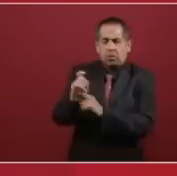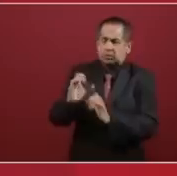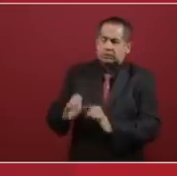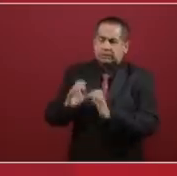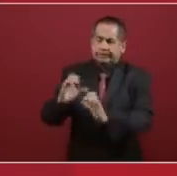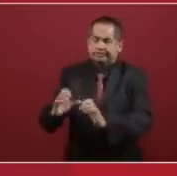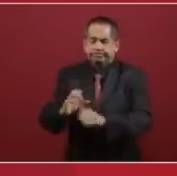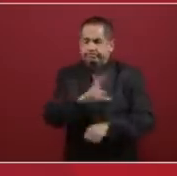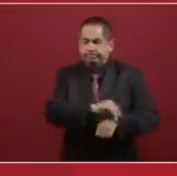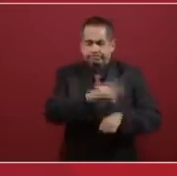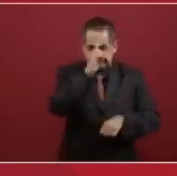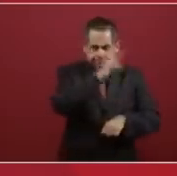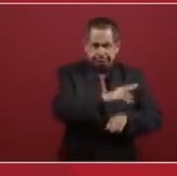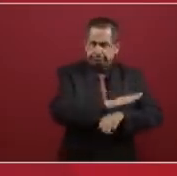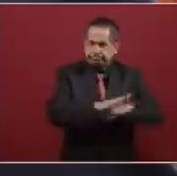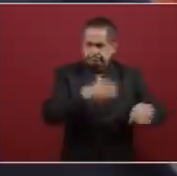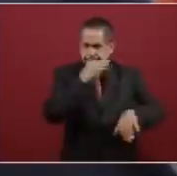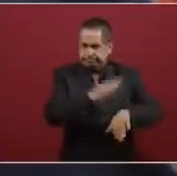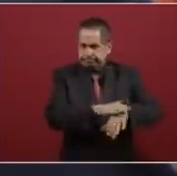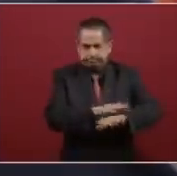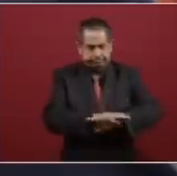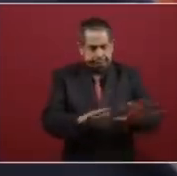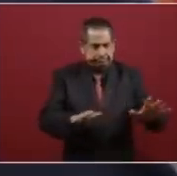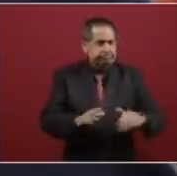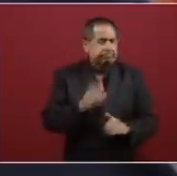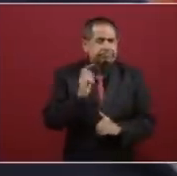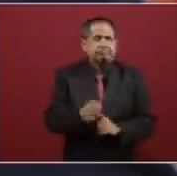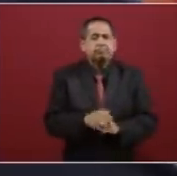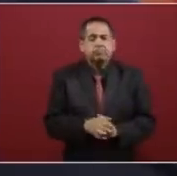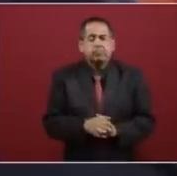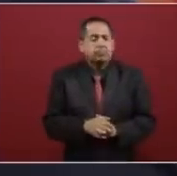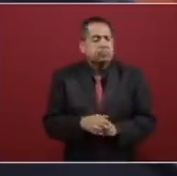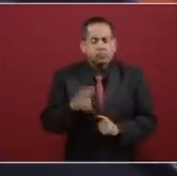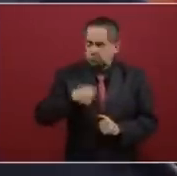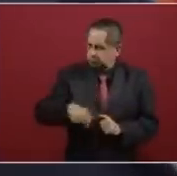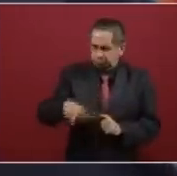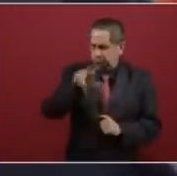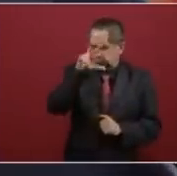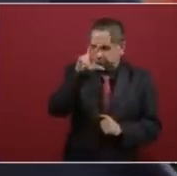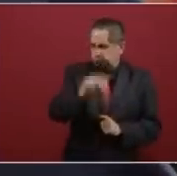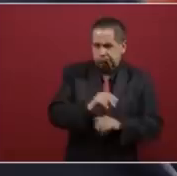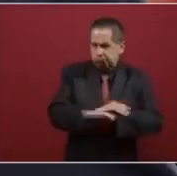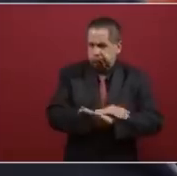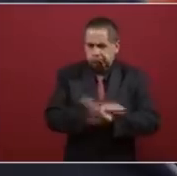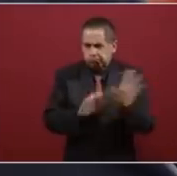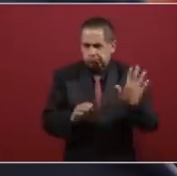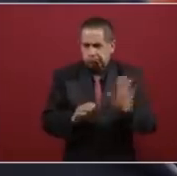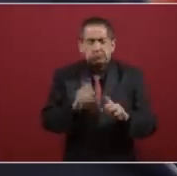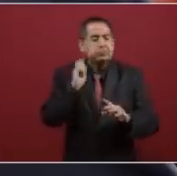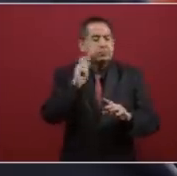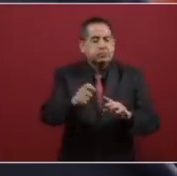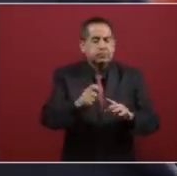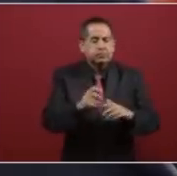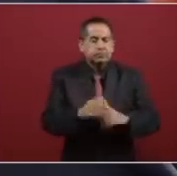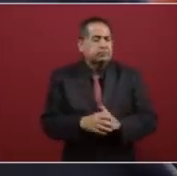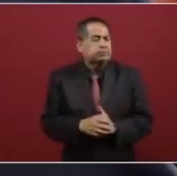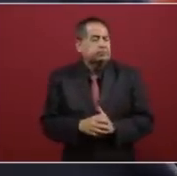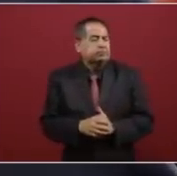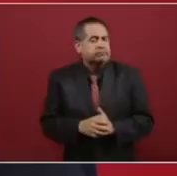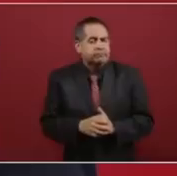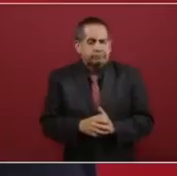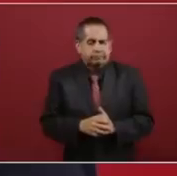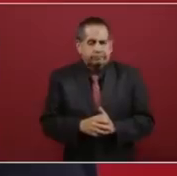Ya expresé que no vamos a permitir el uso de